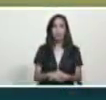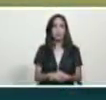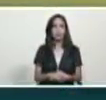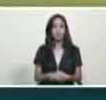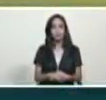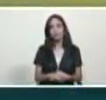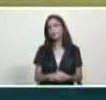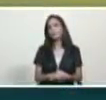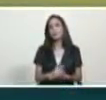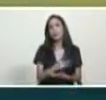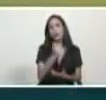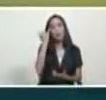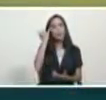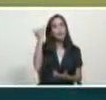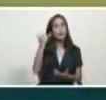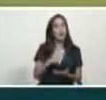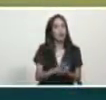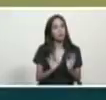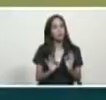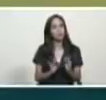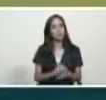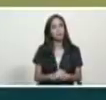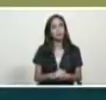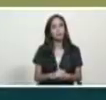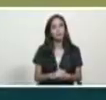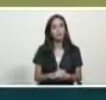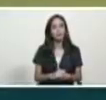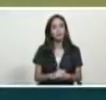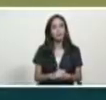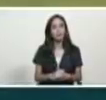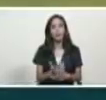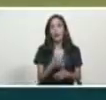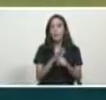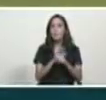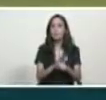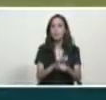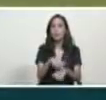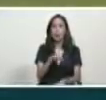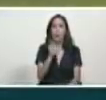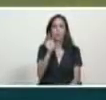Creo que es una buena estrategia la de marca país,